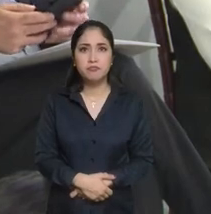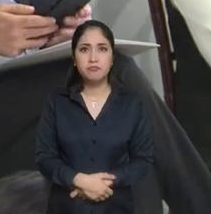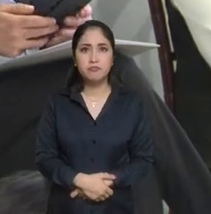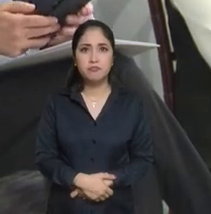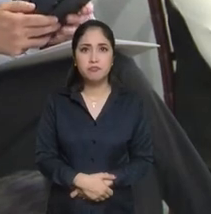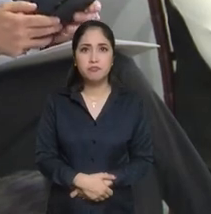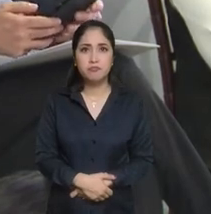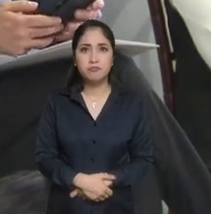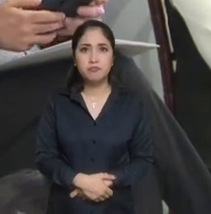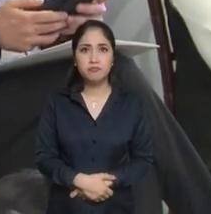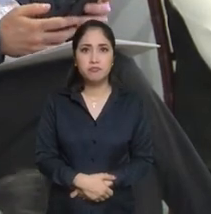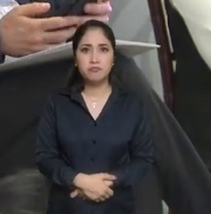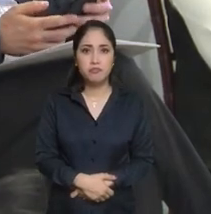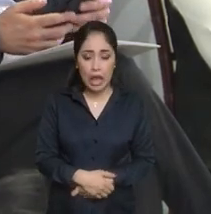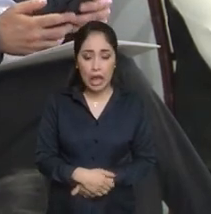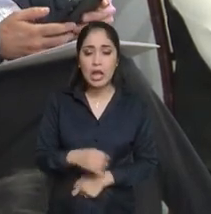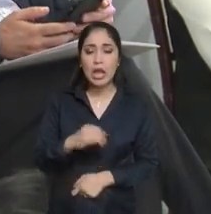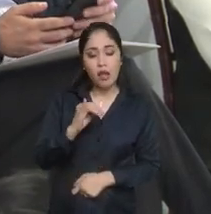Federación va a dar otra parte.